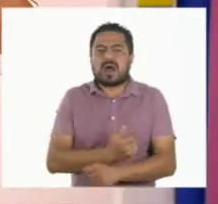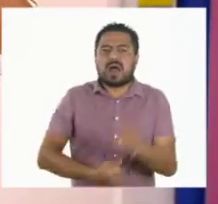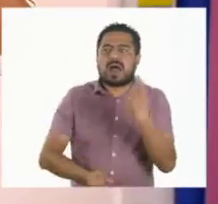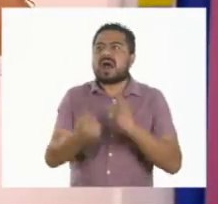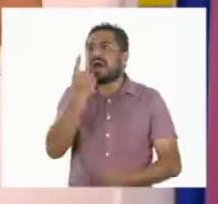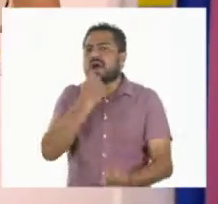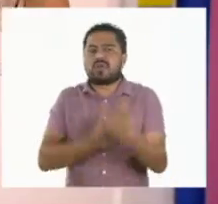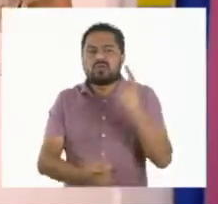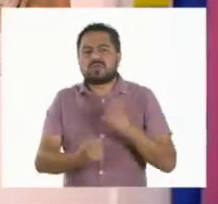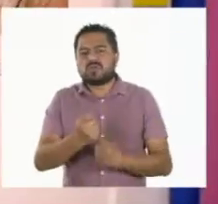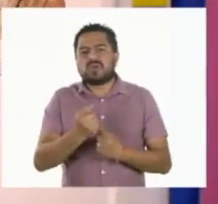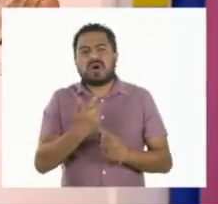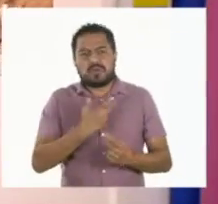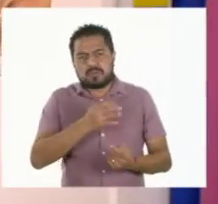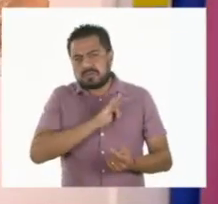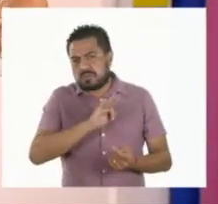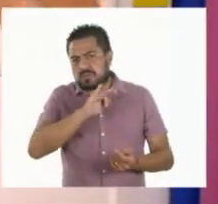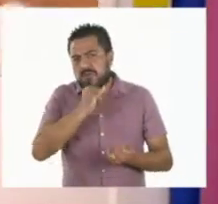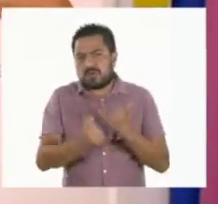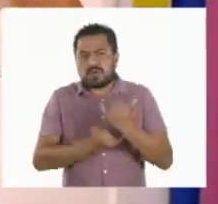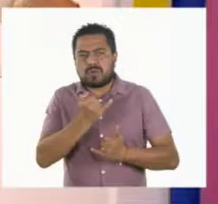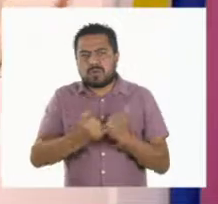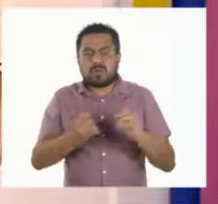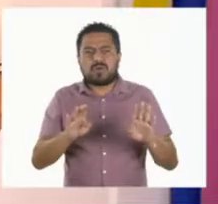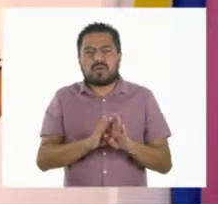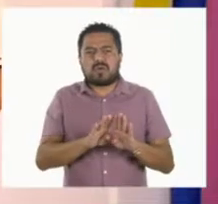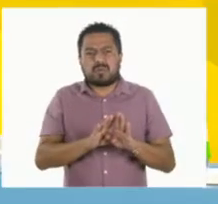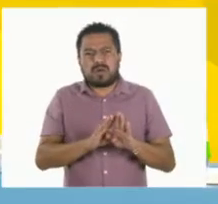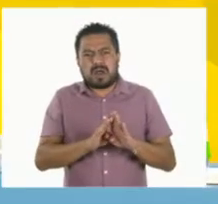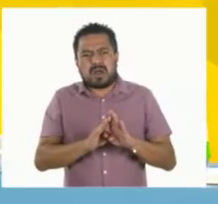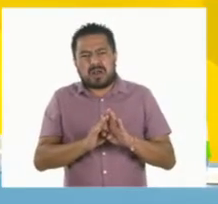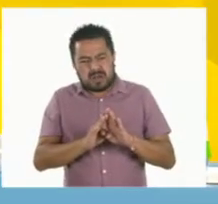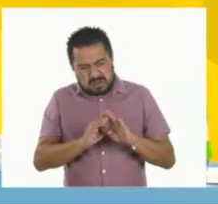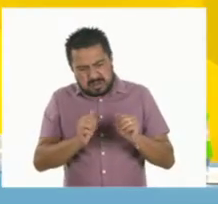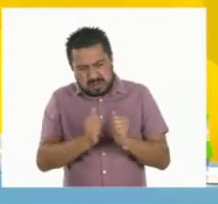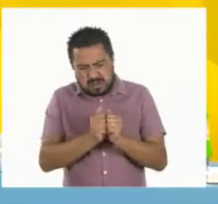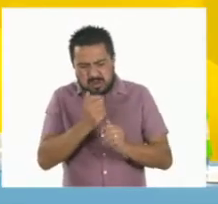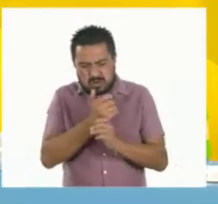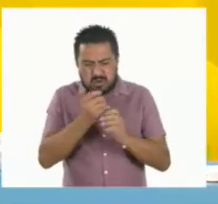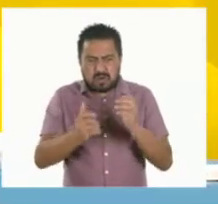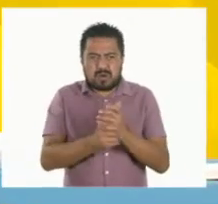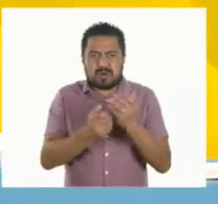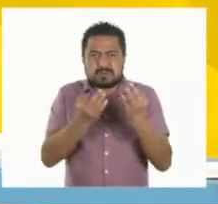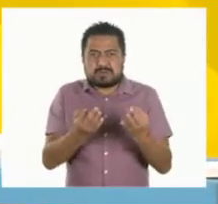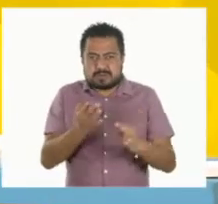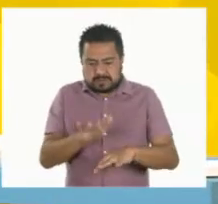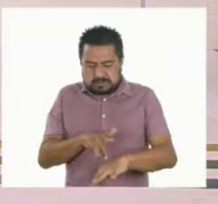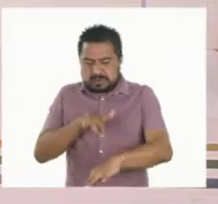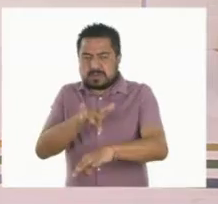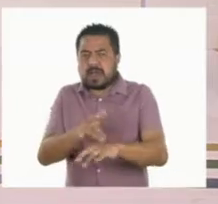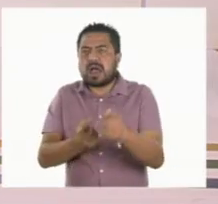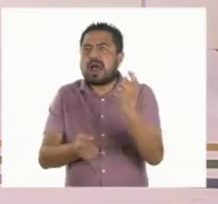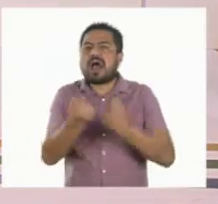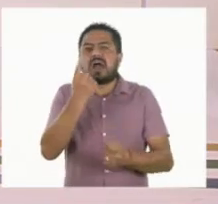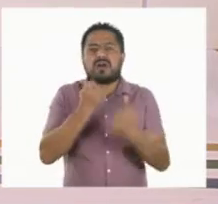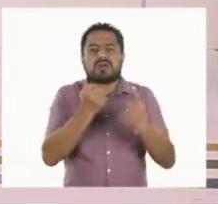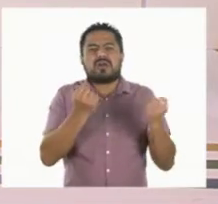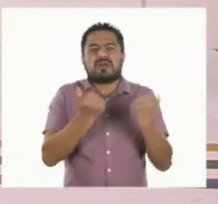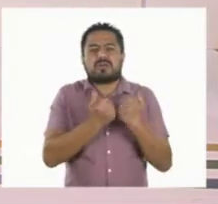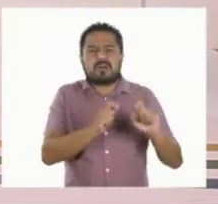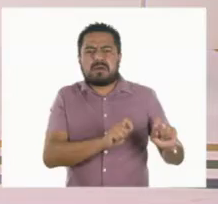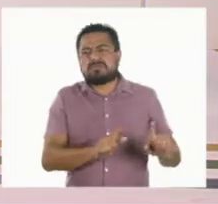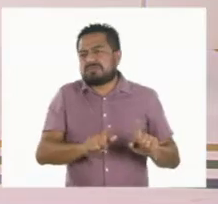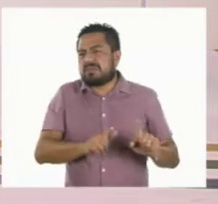juegan, digamos, ¿cómo le llamaremos? De manera analógica, o sea, con las cosas reales. Y hay unos que se juegan